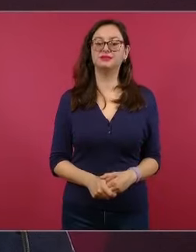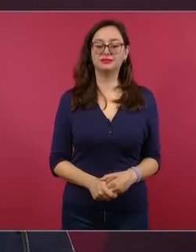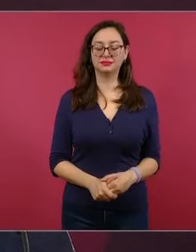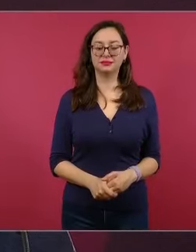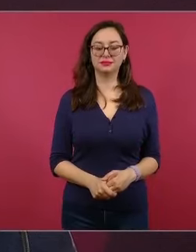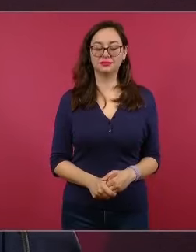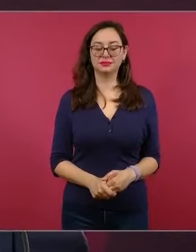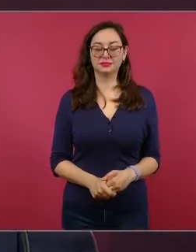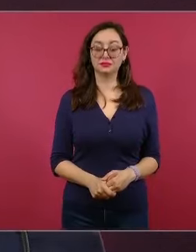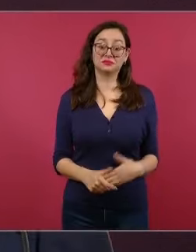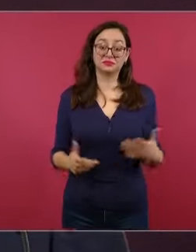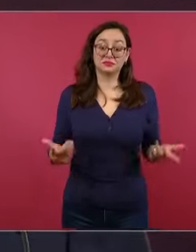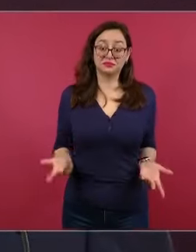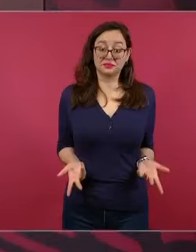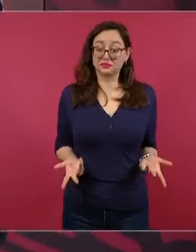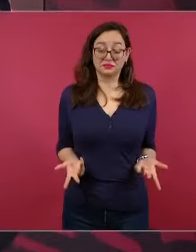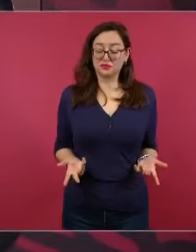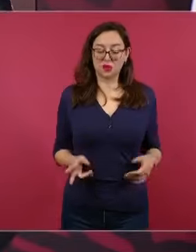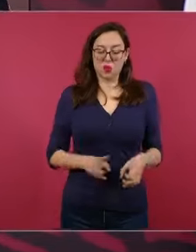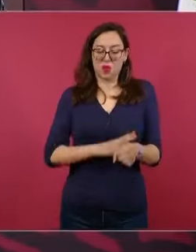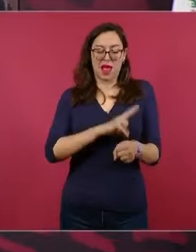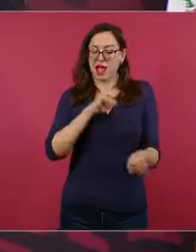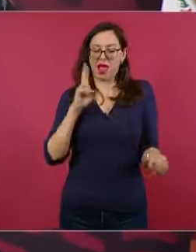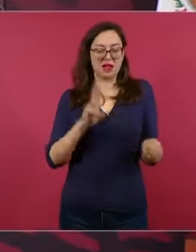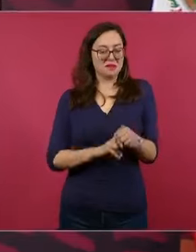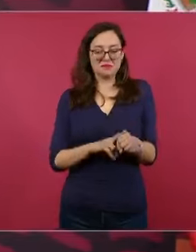relajado pero así es